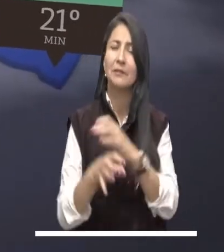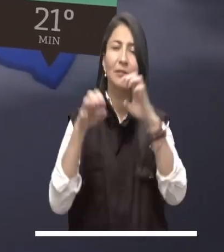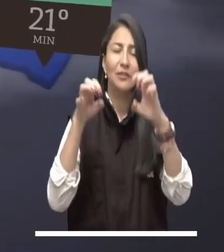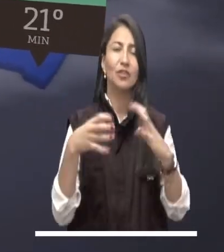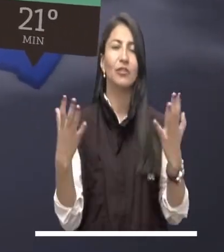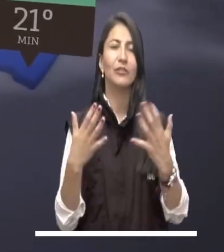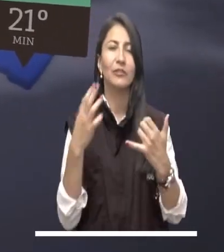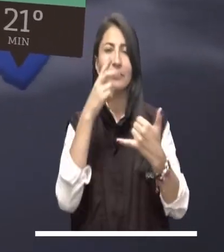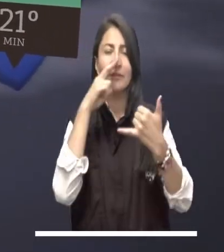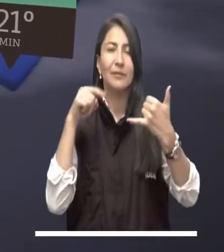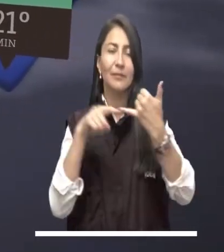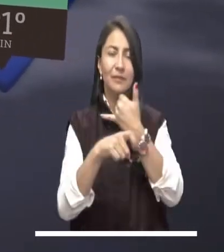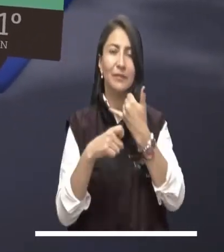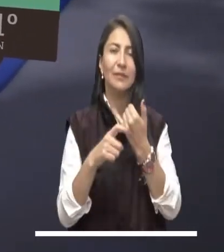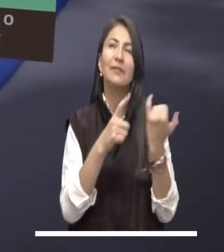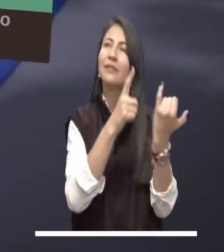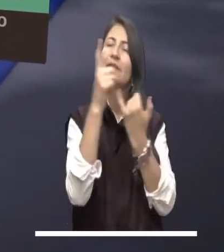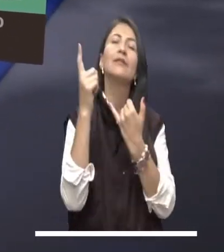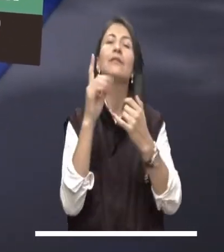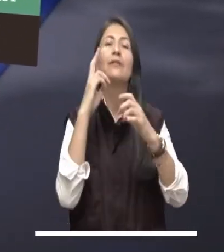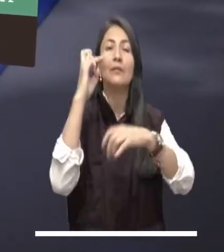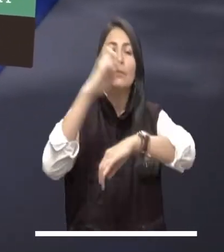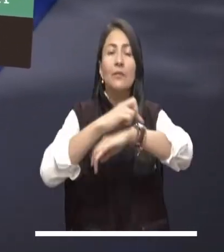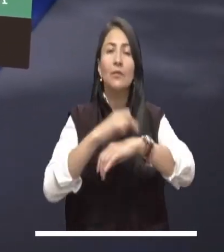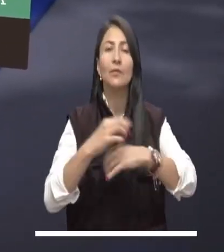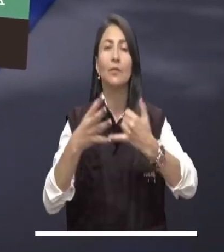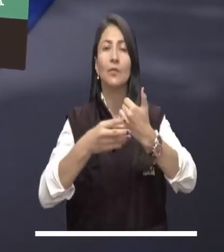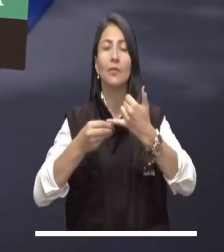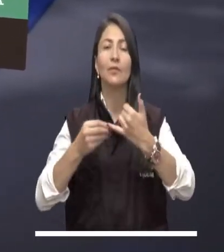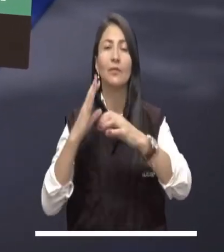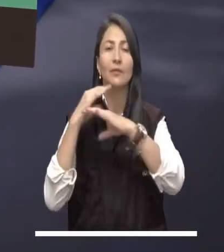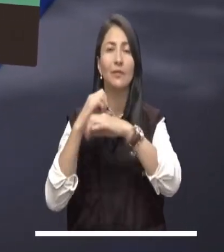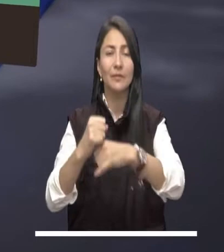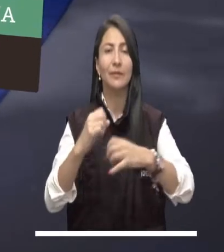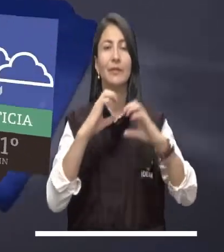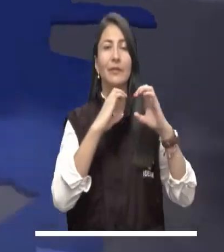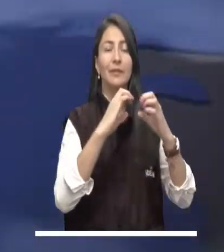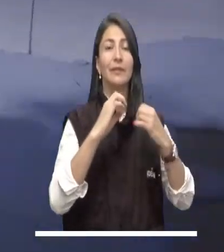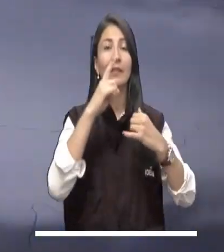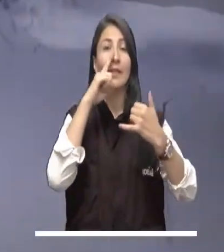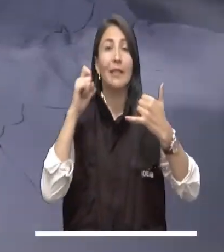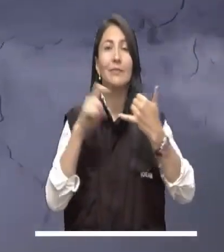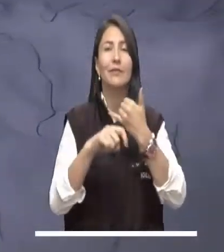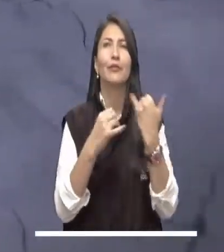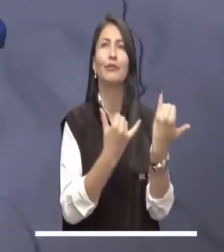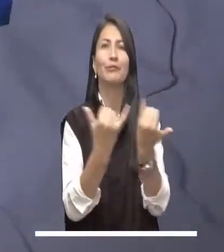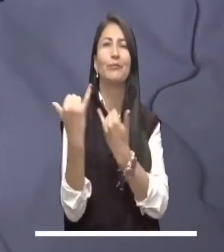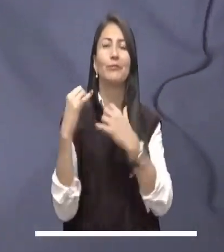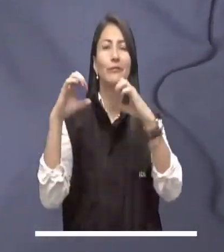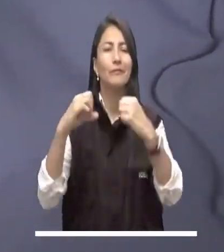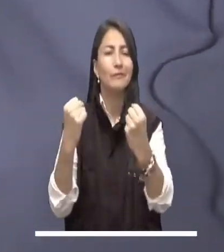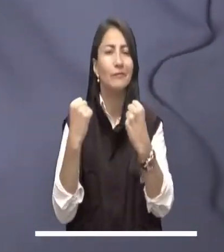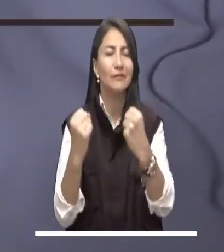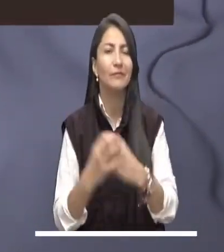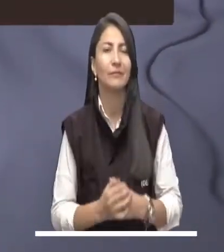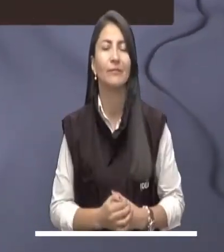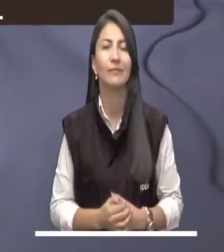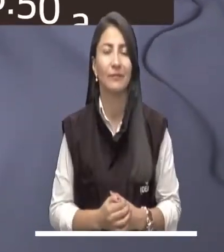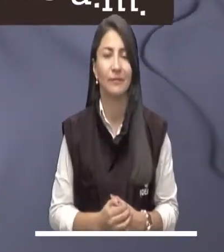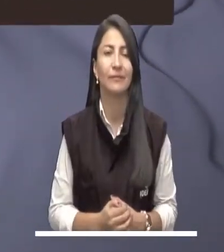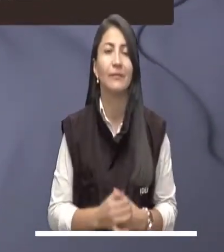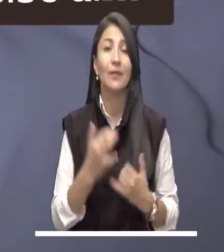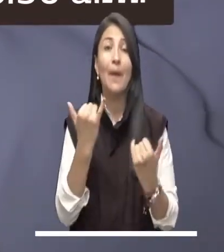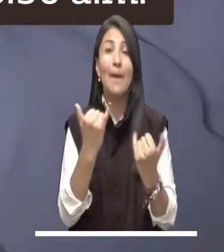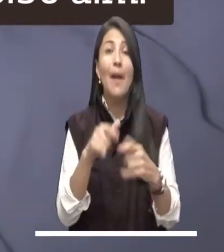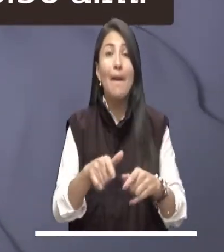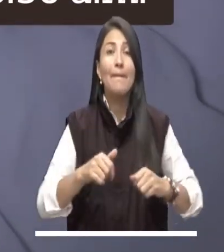en la región amazónica y a la altura de putumayo guainía vaupés caquetá y amazonas se percibirán las más fuertes y llegamos a